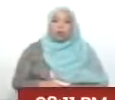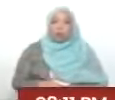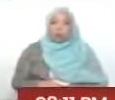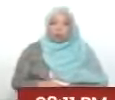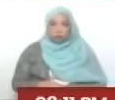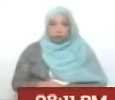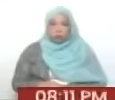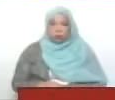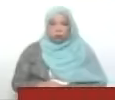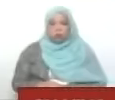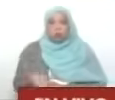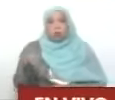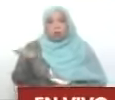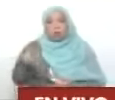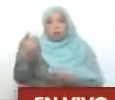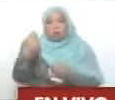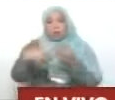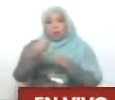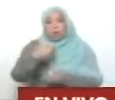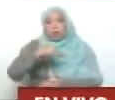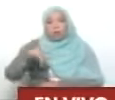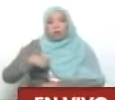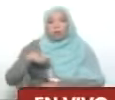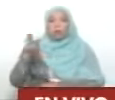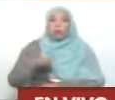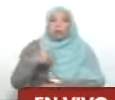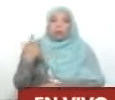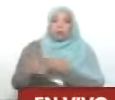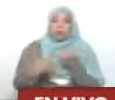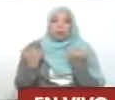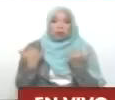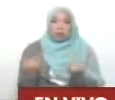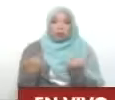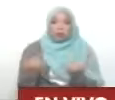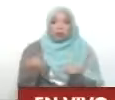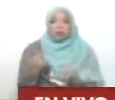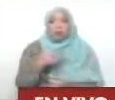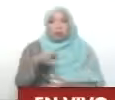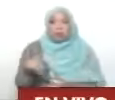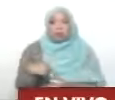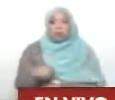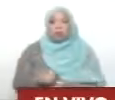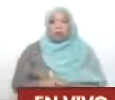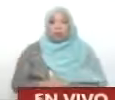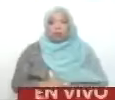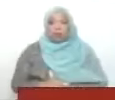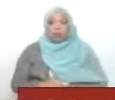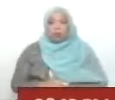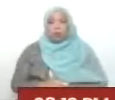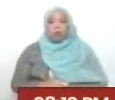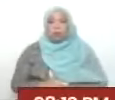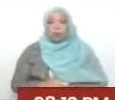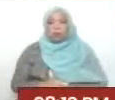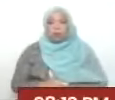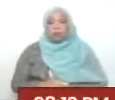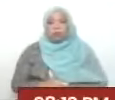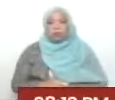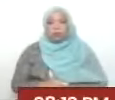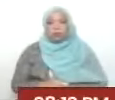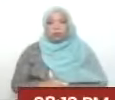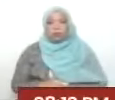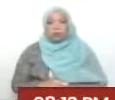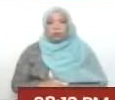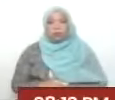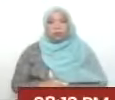A los patarucos fantasmas. Porque nunca están, pero de repente aparecen. Y le andan escribiendo, presidente. Sí. Algunos